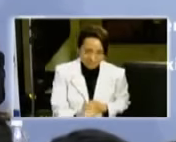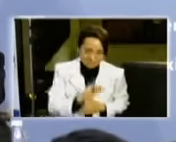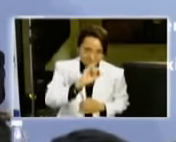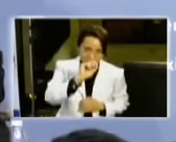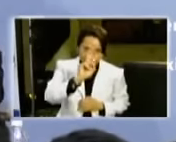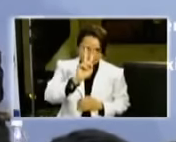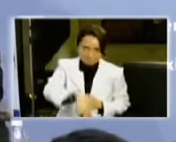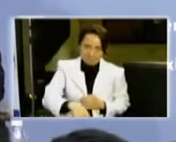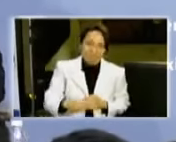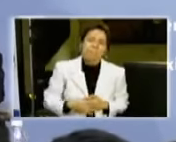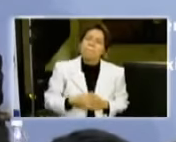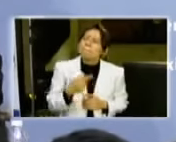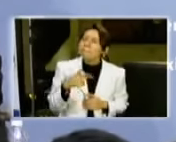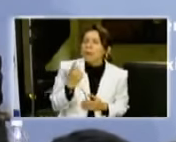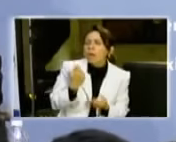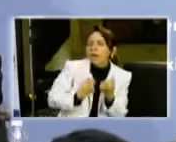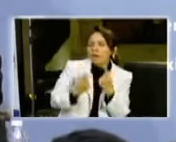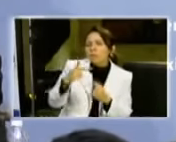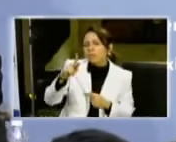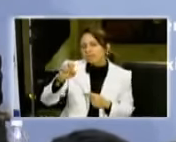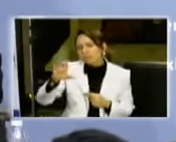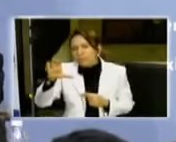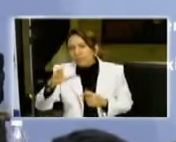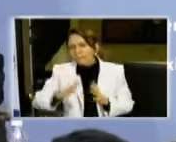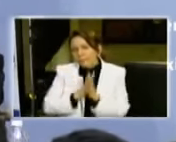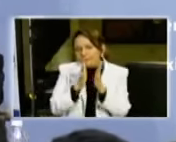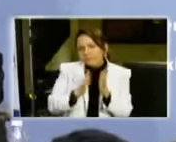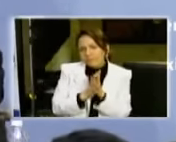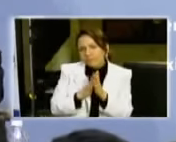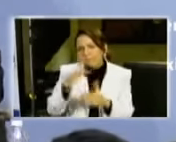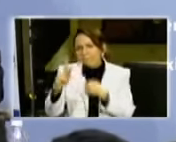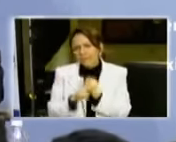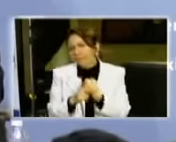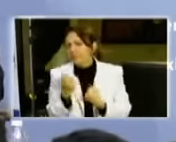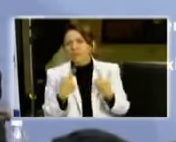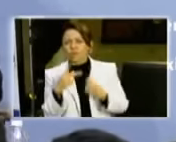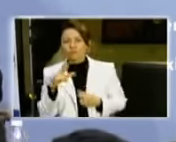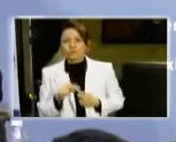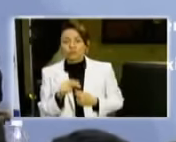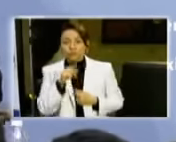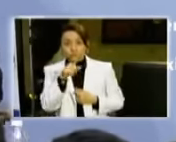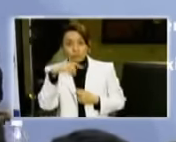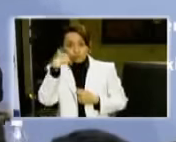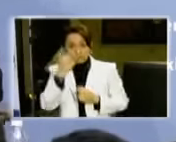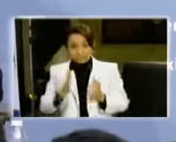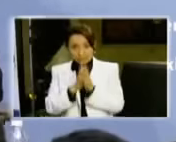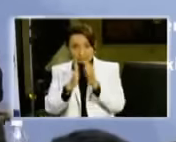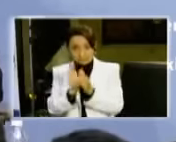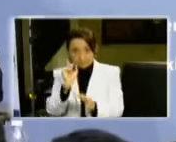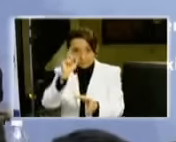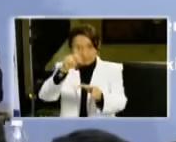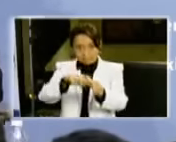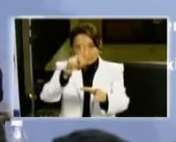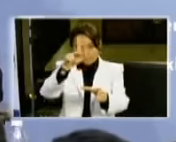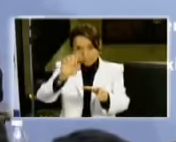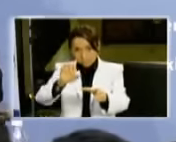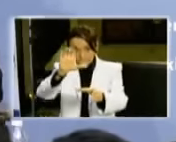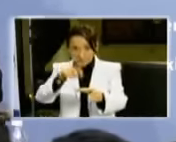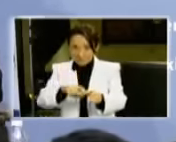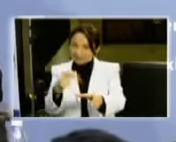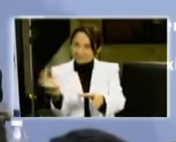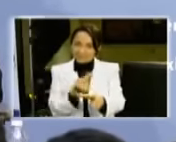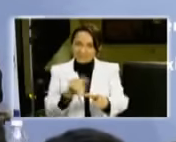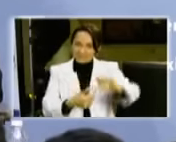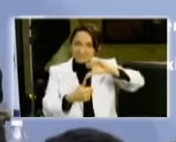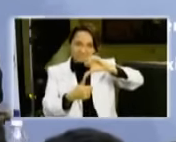son miembros de la APEC y otros que no son. Hay que ser del Pacífico para ser de la APEC. De hecho, los 4 de la Alianza del Pacífico tienen